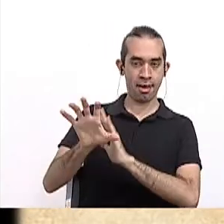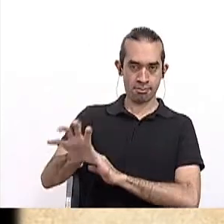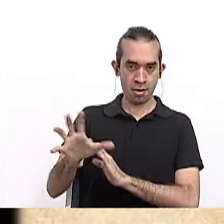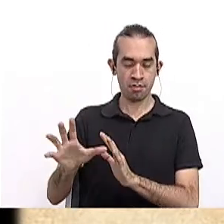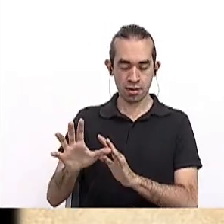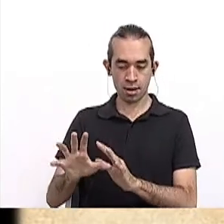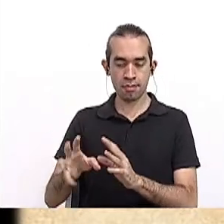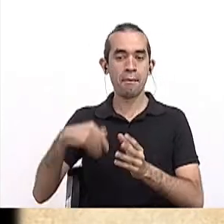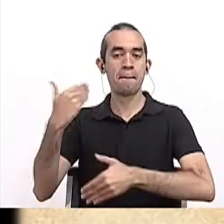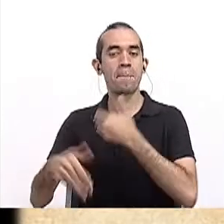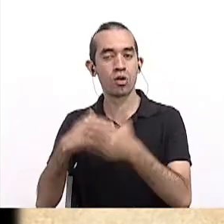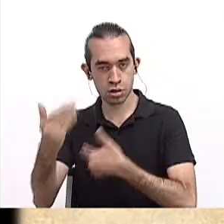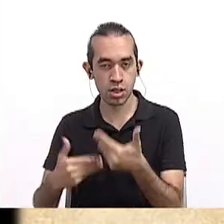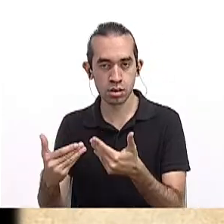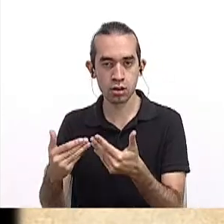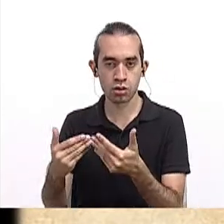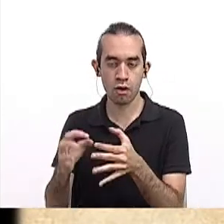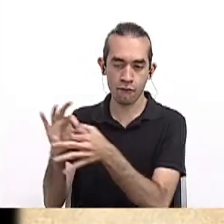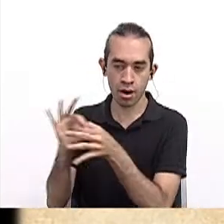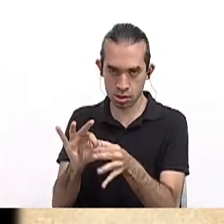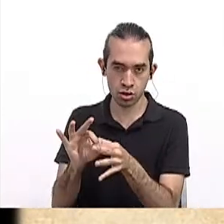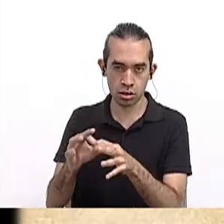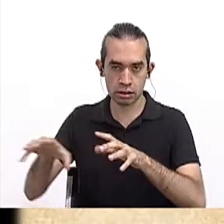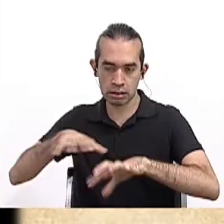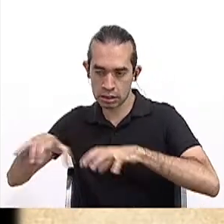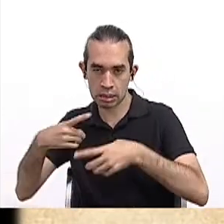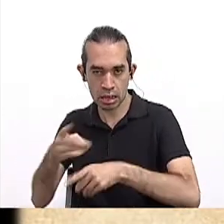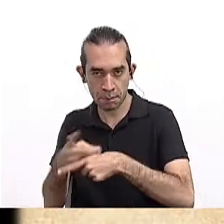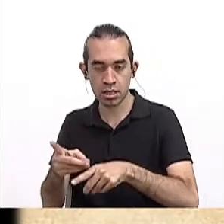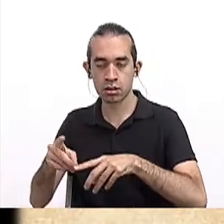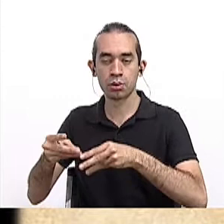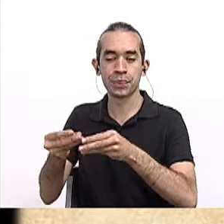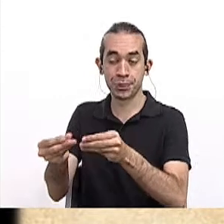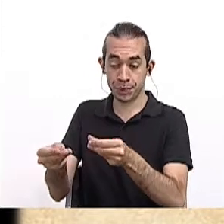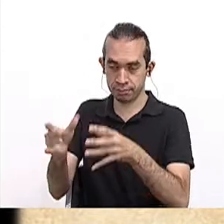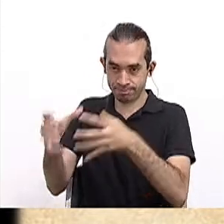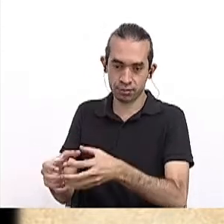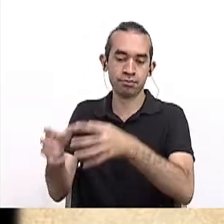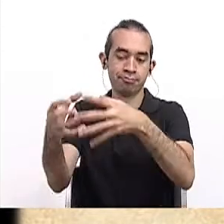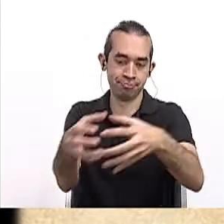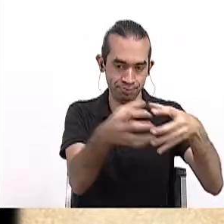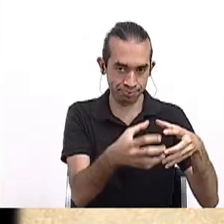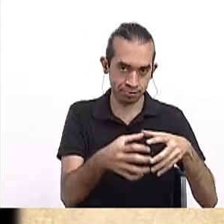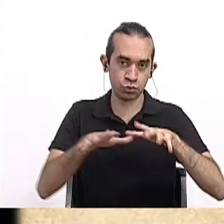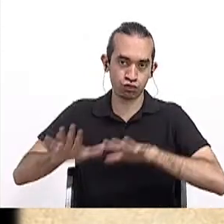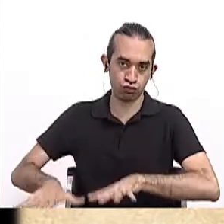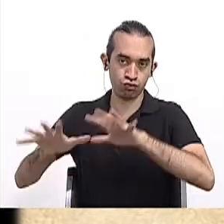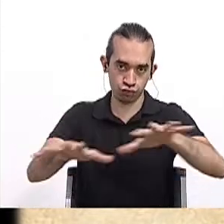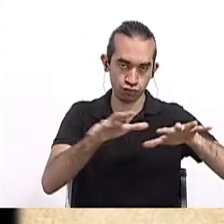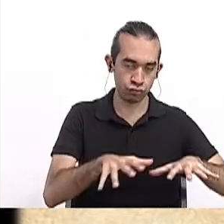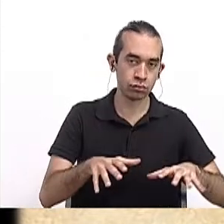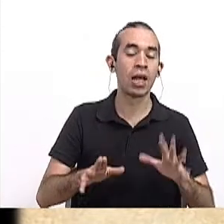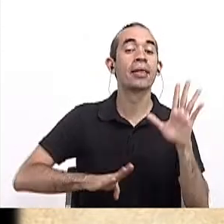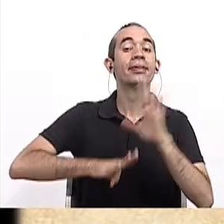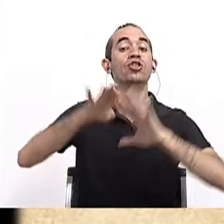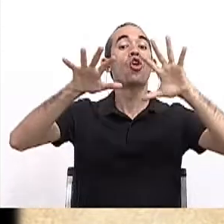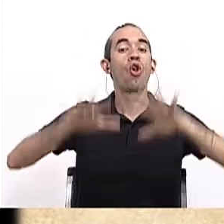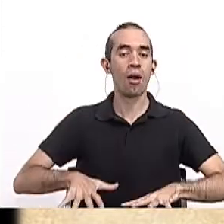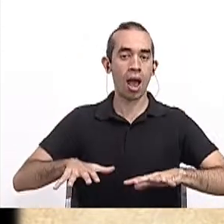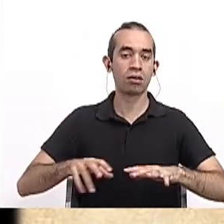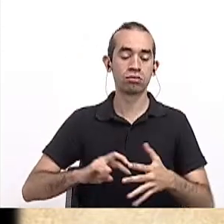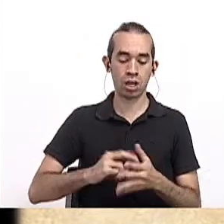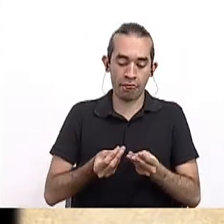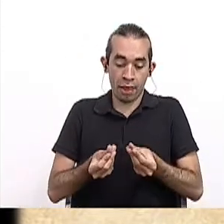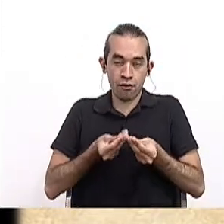sus propios procesos, relaciones y dinámicas. En este sentido, el desarrollo local es una construcción territorial, el